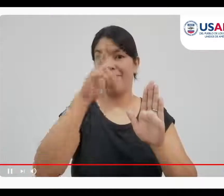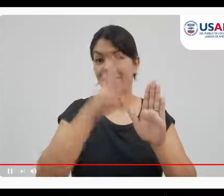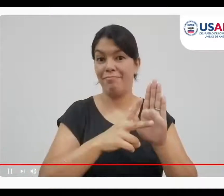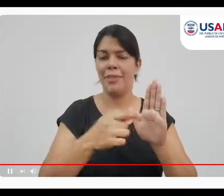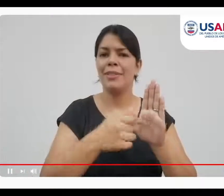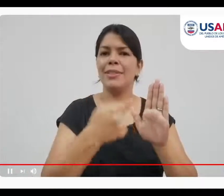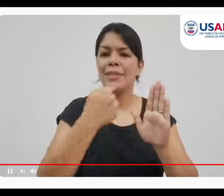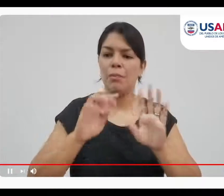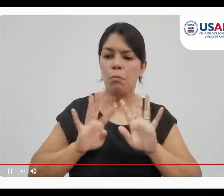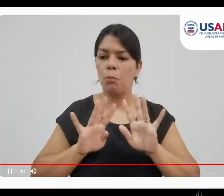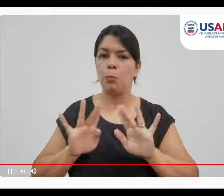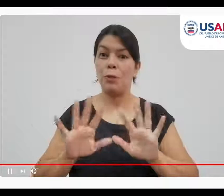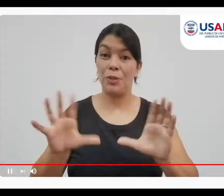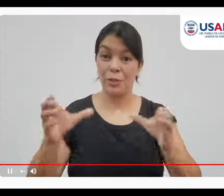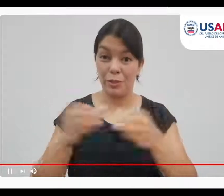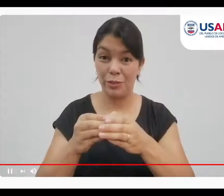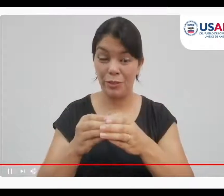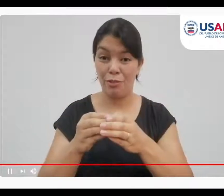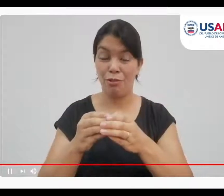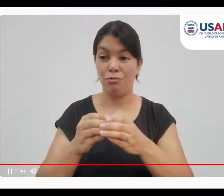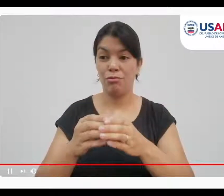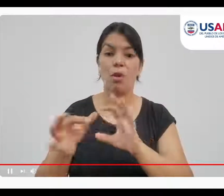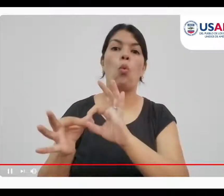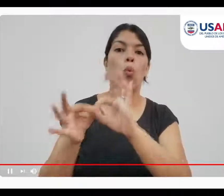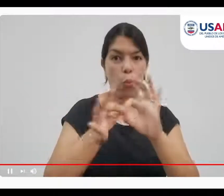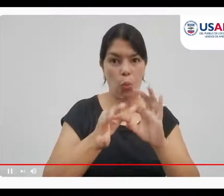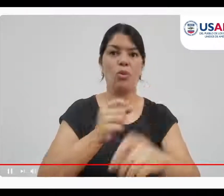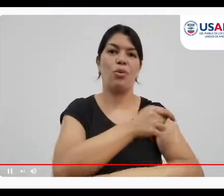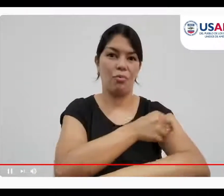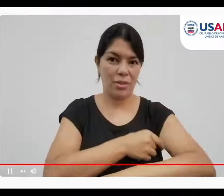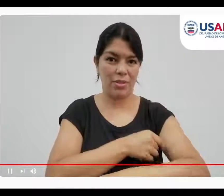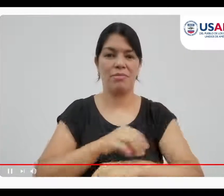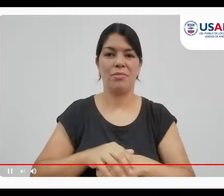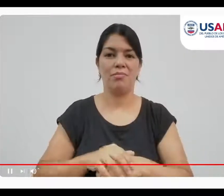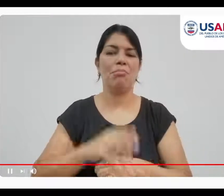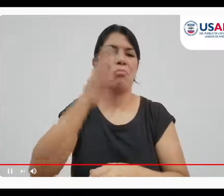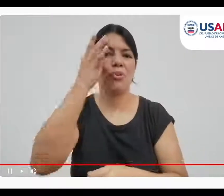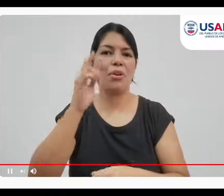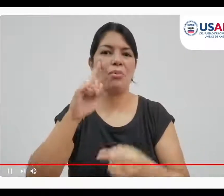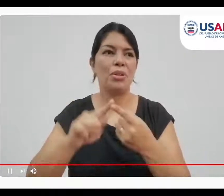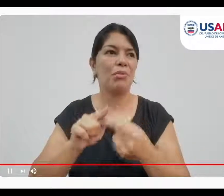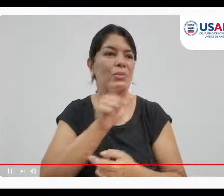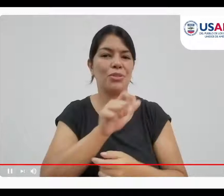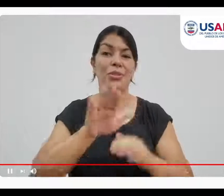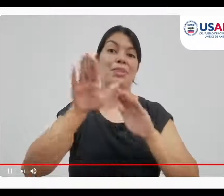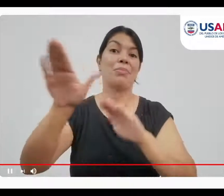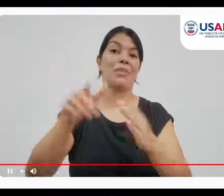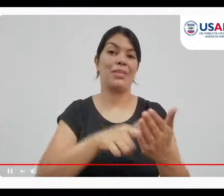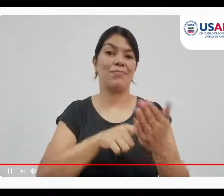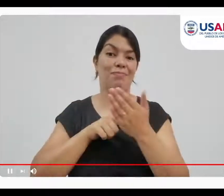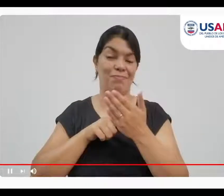dice que un movimiento asociativo debe estar articulado a este comité, siendo la representación de un colectivo.